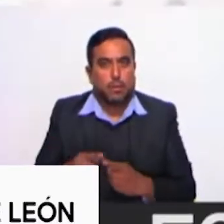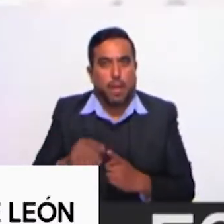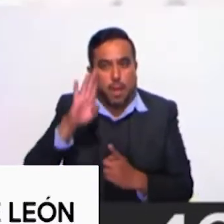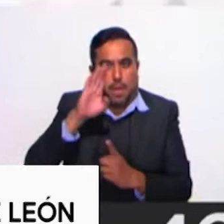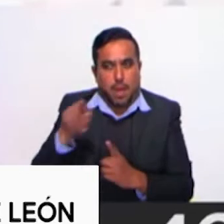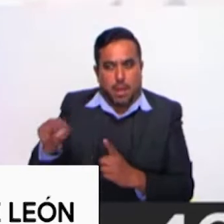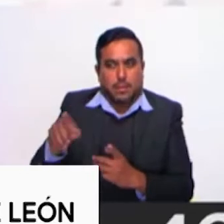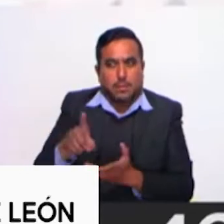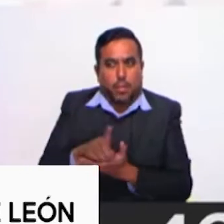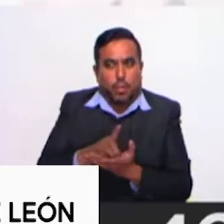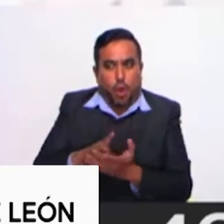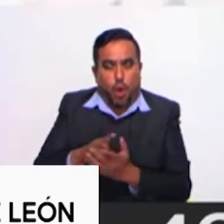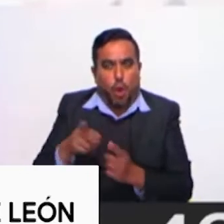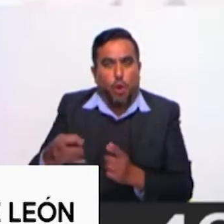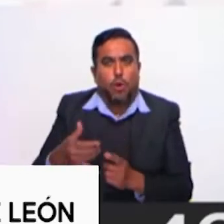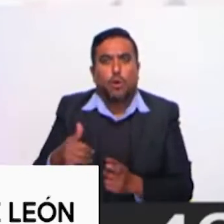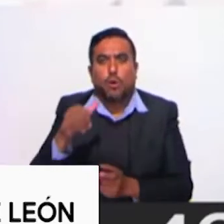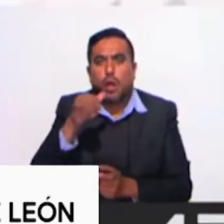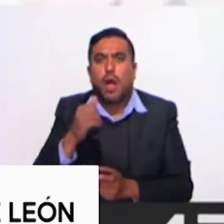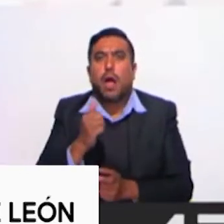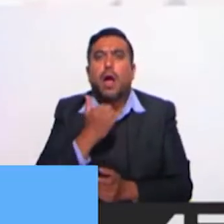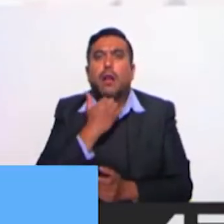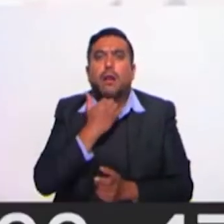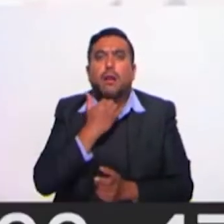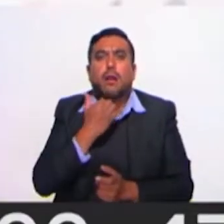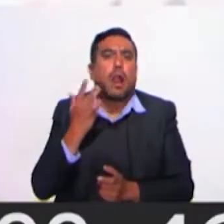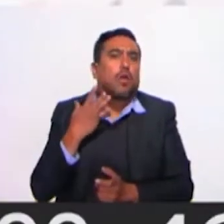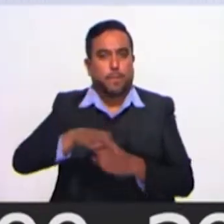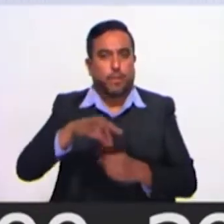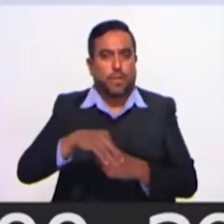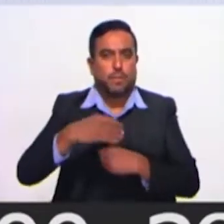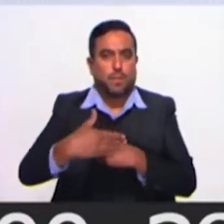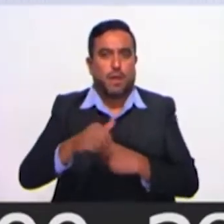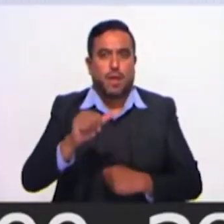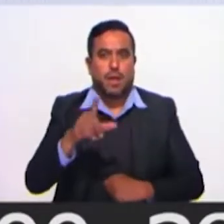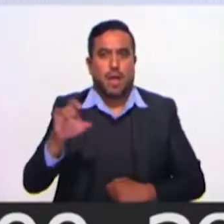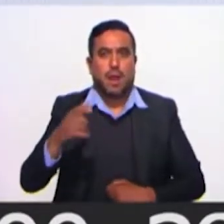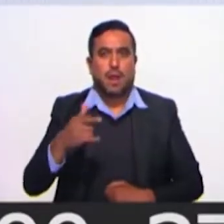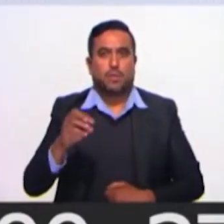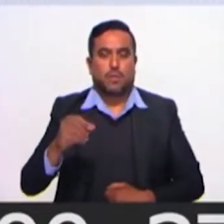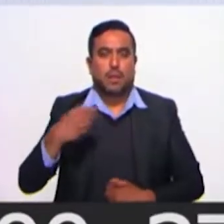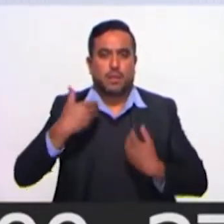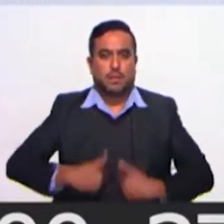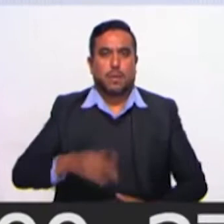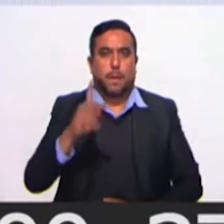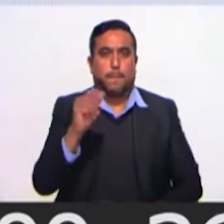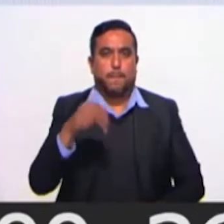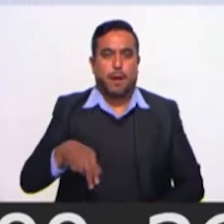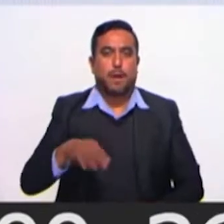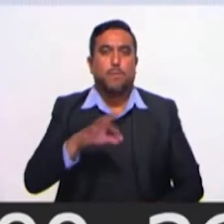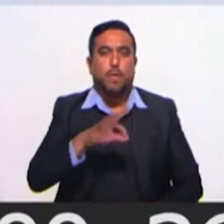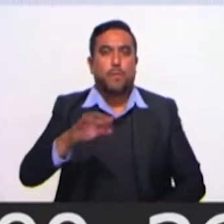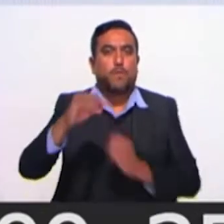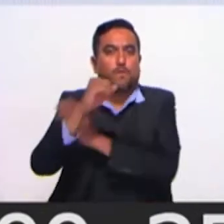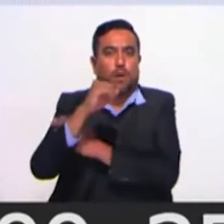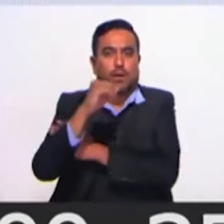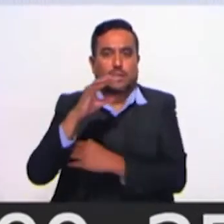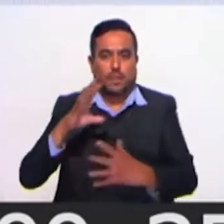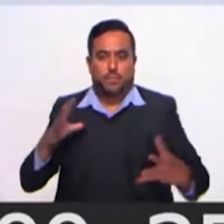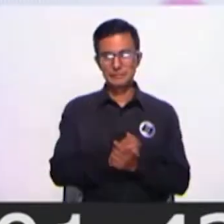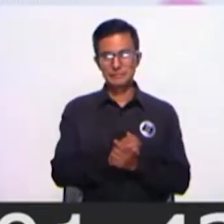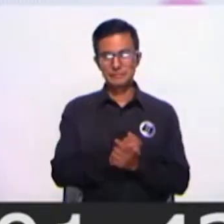candidatos pudo exponer de manera clara sus propuestas. Hubo críticas, promesas, buenas